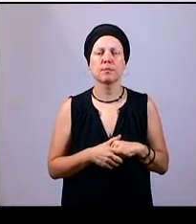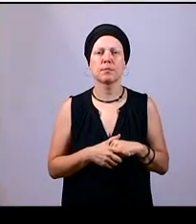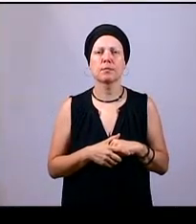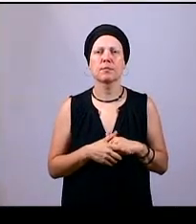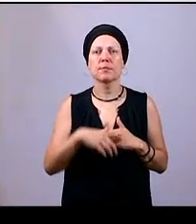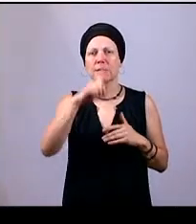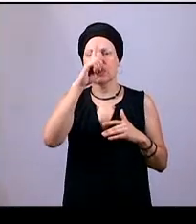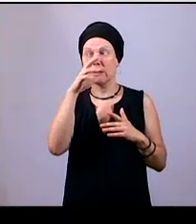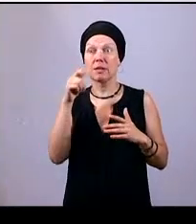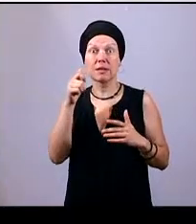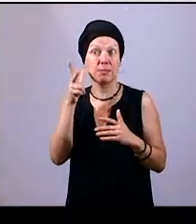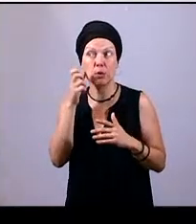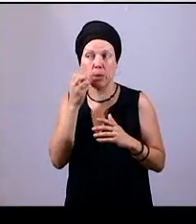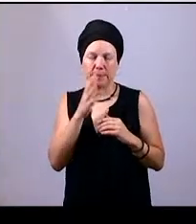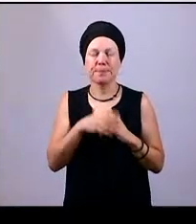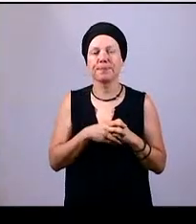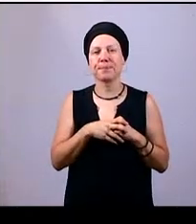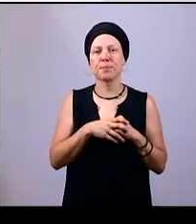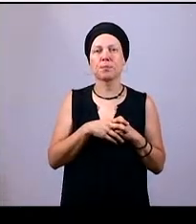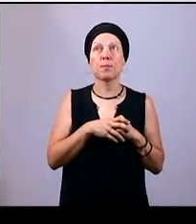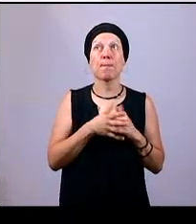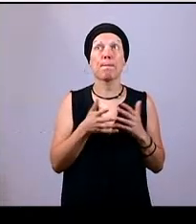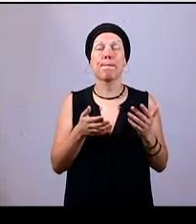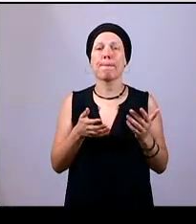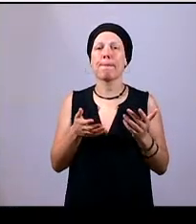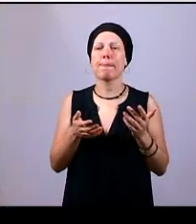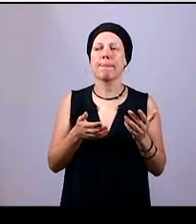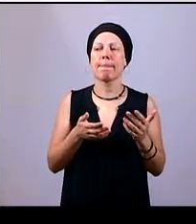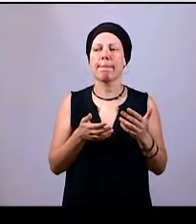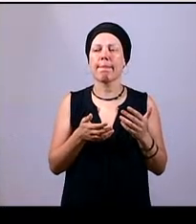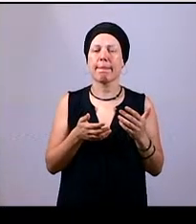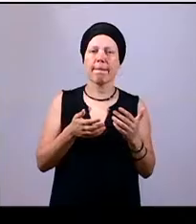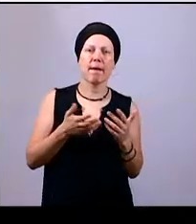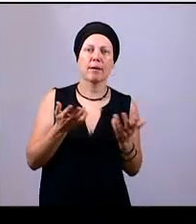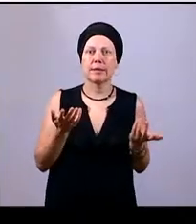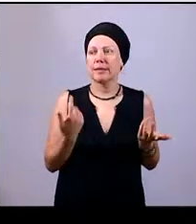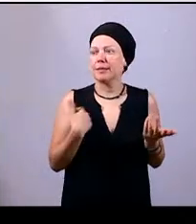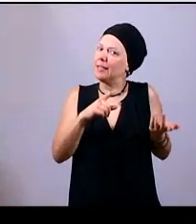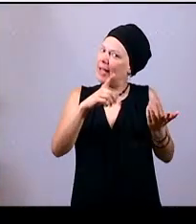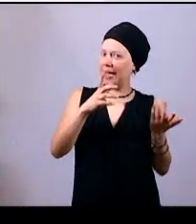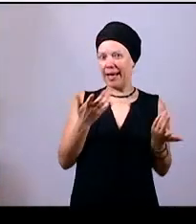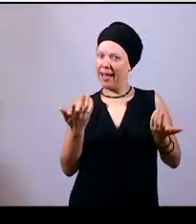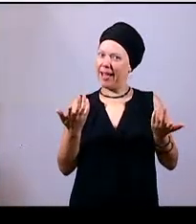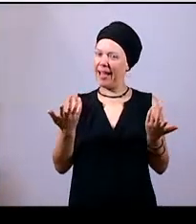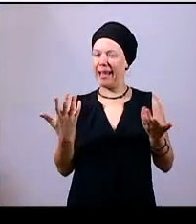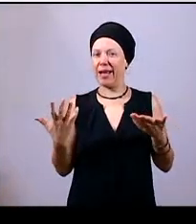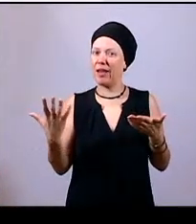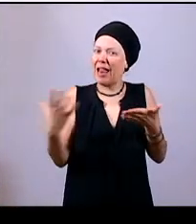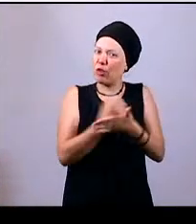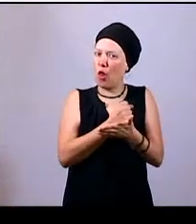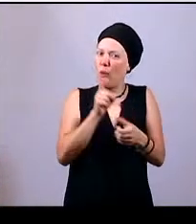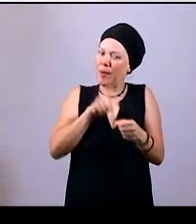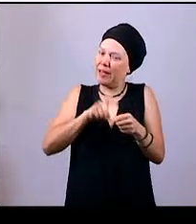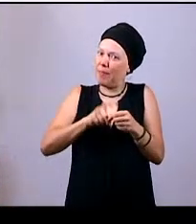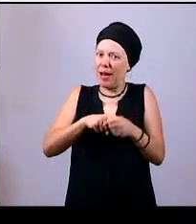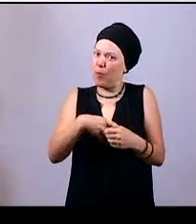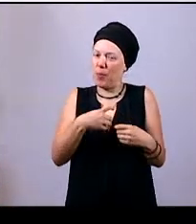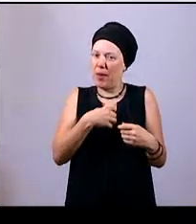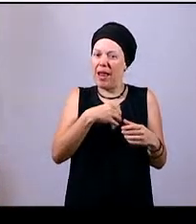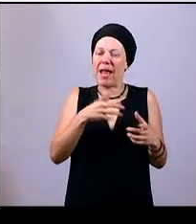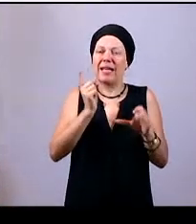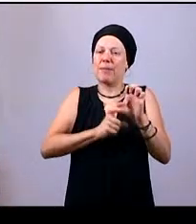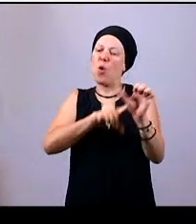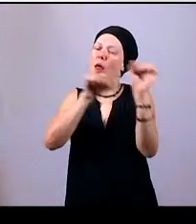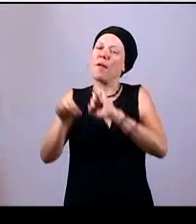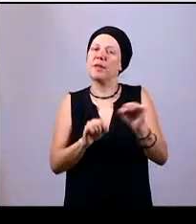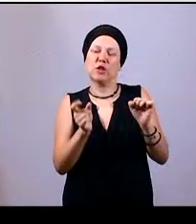No sé si se me oye bien, ahora sí. Gallardo no puede estar en misa y repicando. Él no defiende a Extremadura, defiende a un